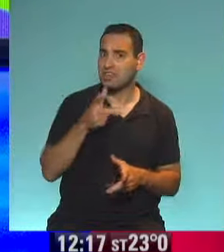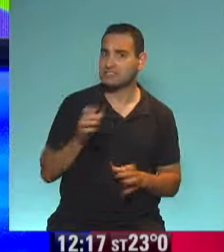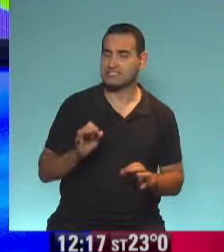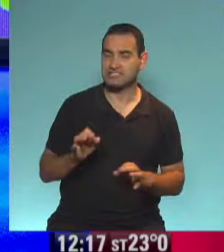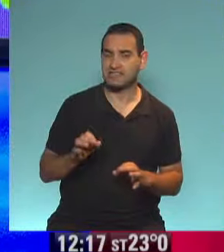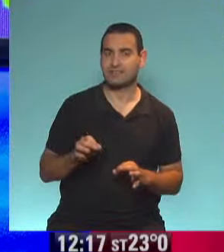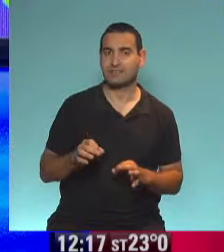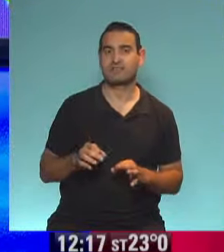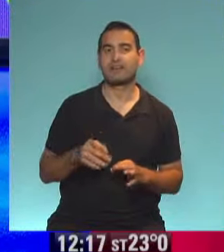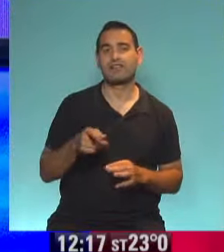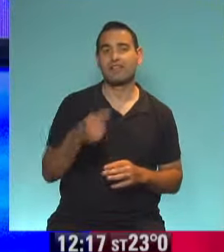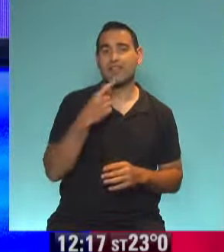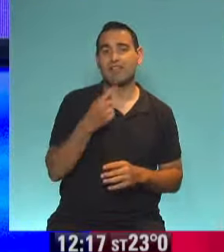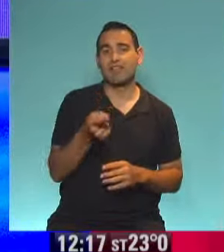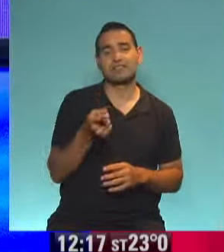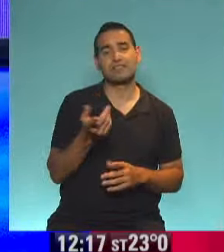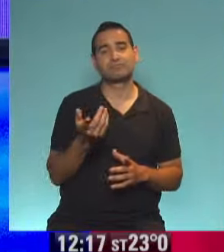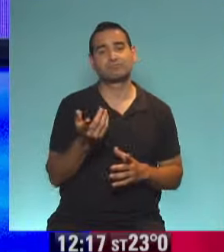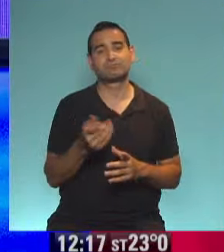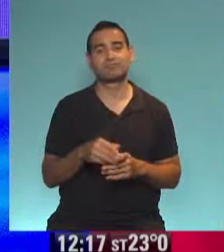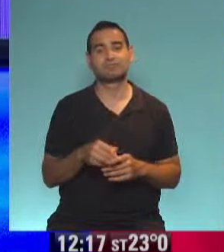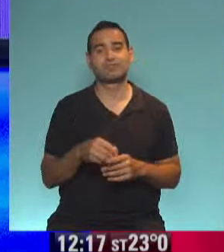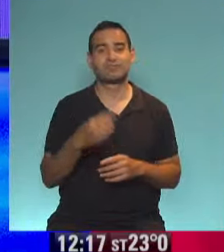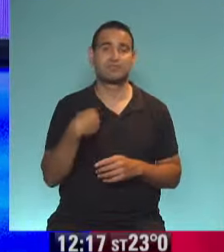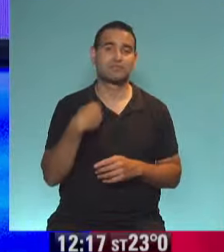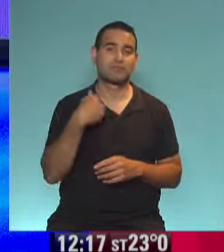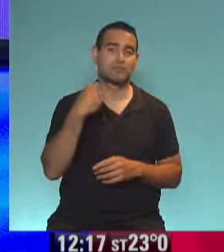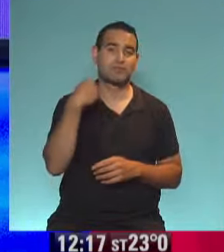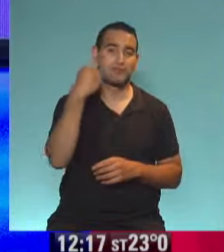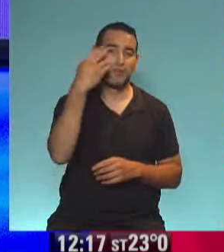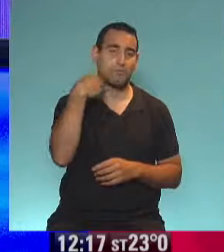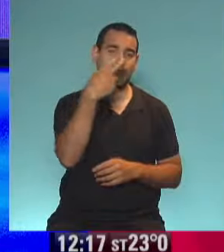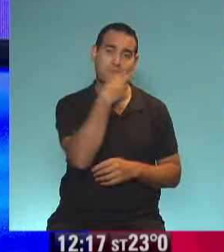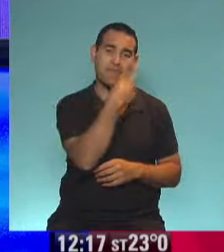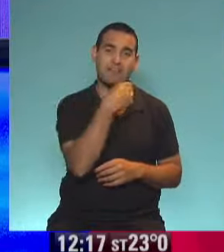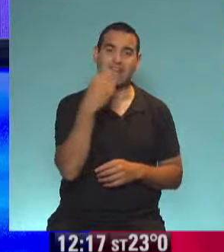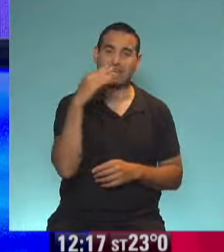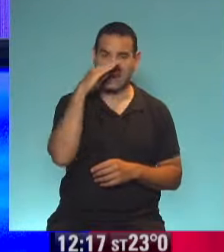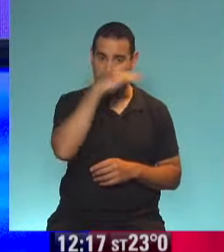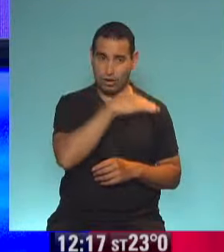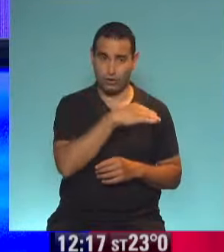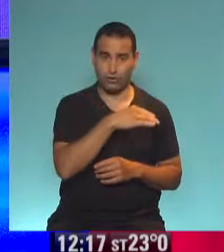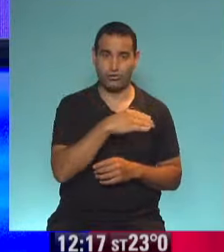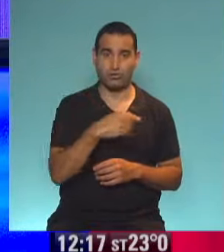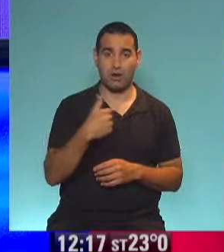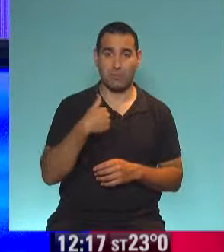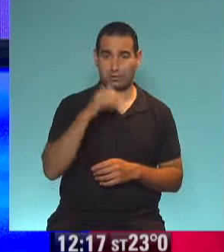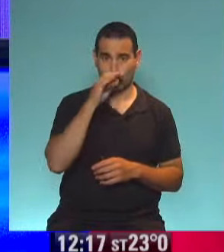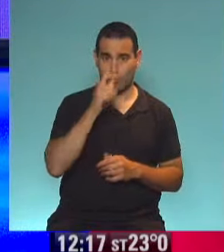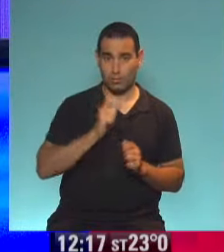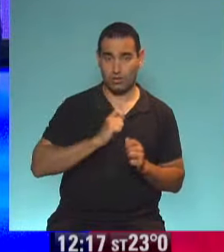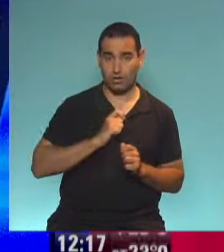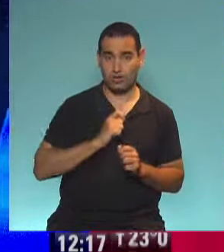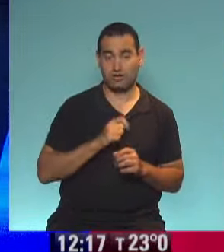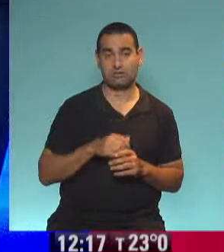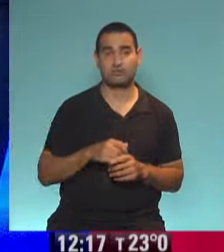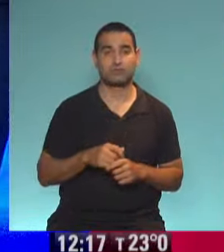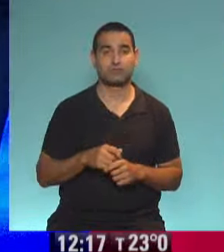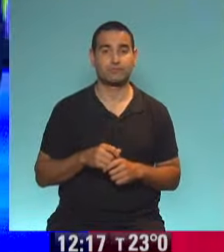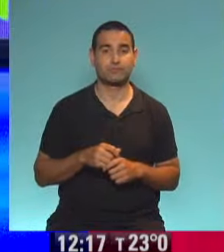para representarlas en el acto escolar, se pintaban con corcho. Claro. A mí no me había tocado ese papel, claro, pero sí podría haberme llegado a